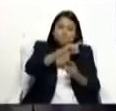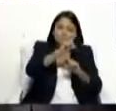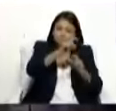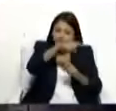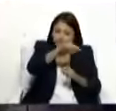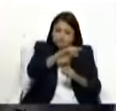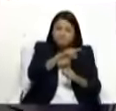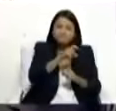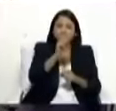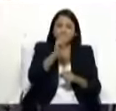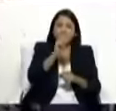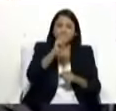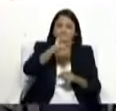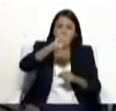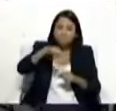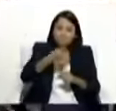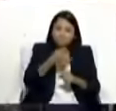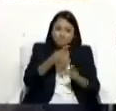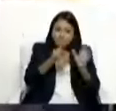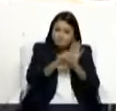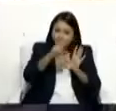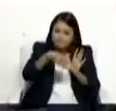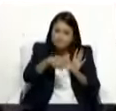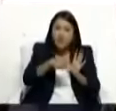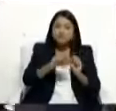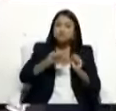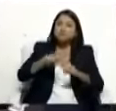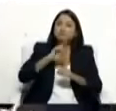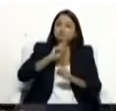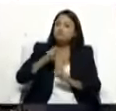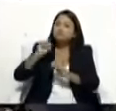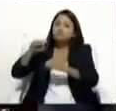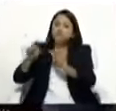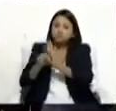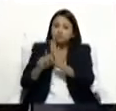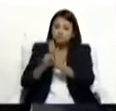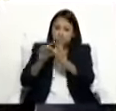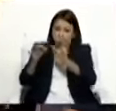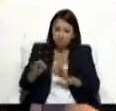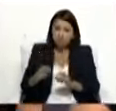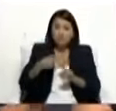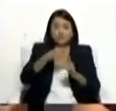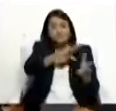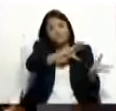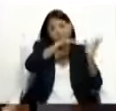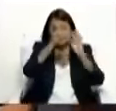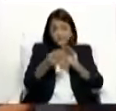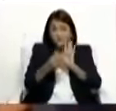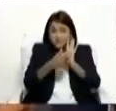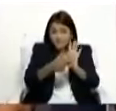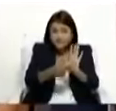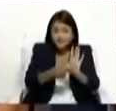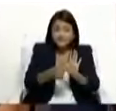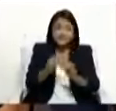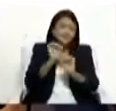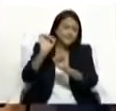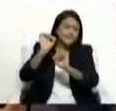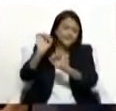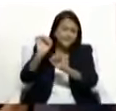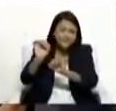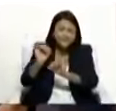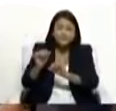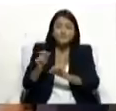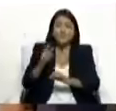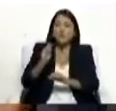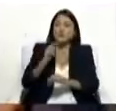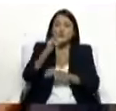5 preguntas que serán consultadas el próximo 3 de diciembre. Además, daba un recuento de cómo han venido rechazando la actuación de